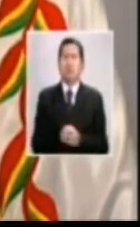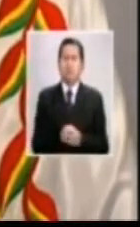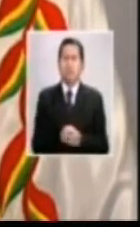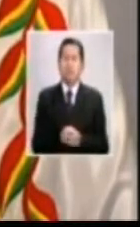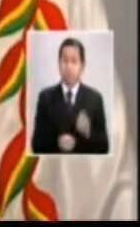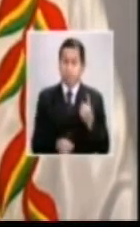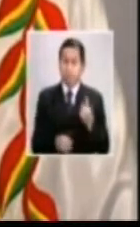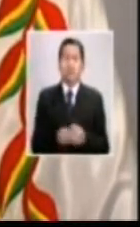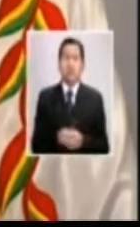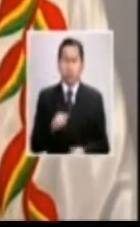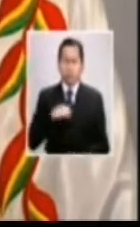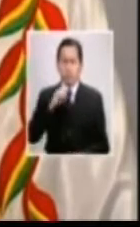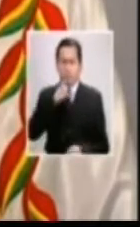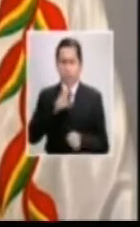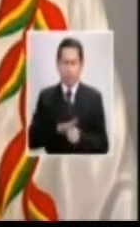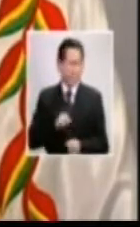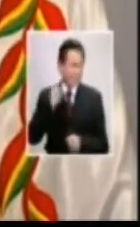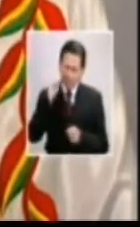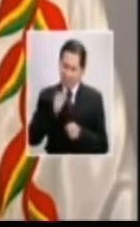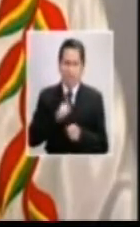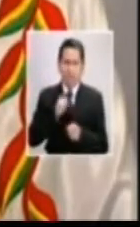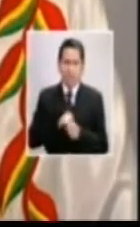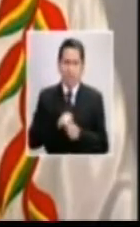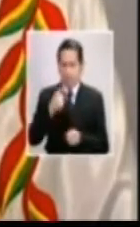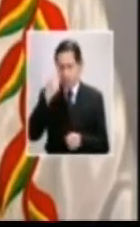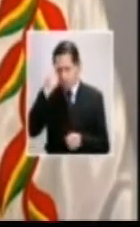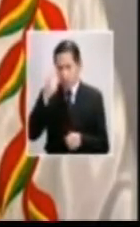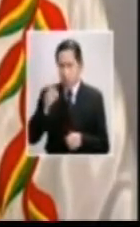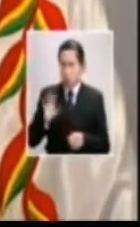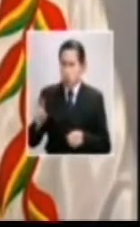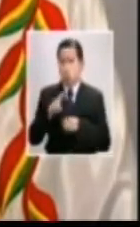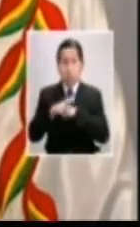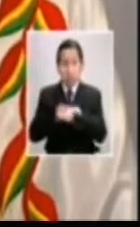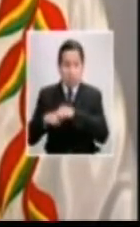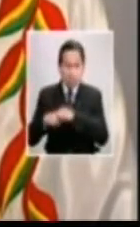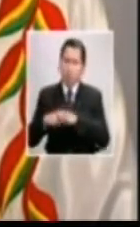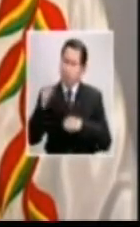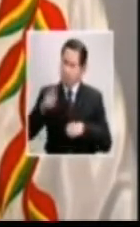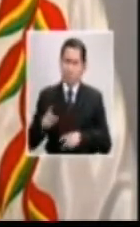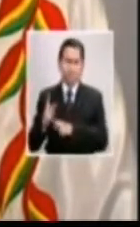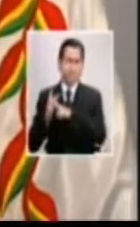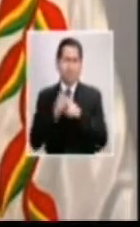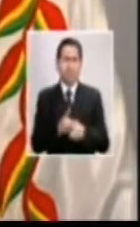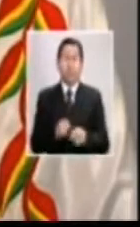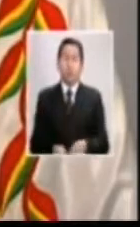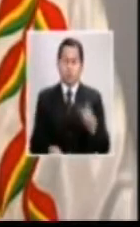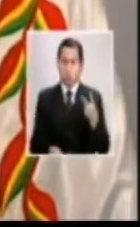presidenta Áñez, tal vez con cierta razón, pide ¿con qué bases han aprobado